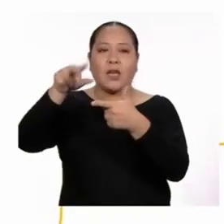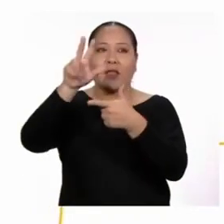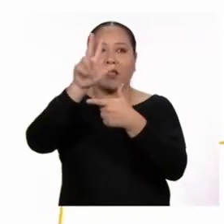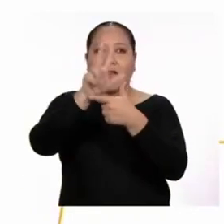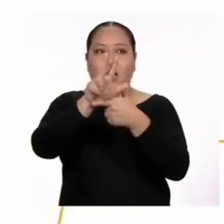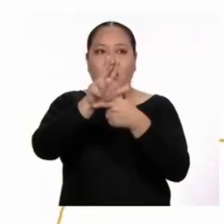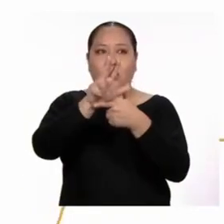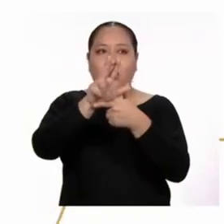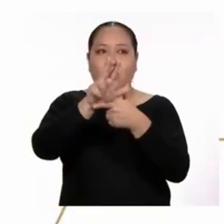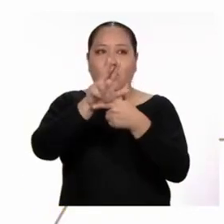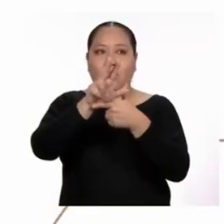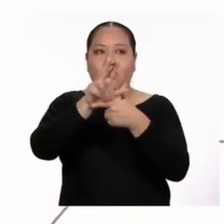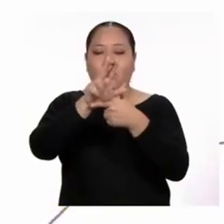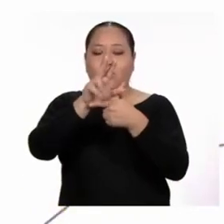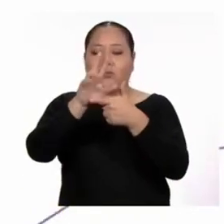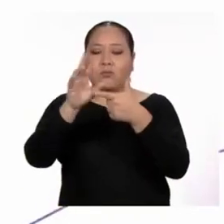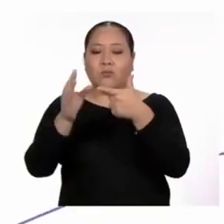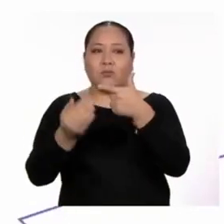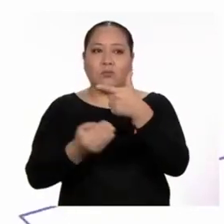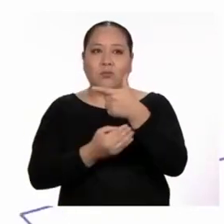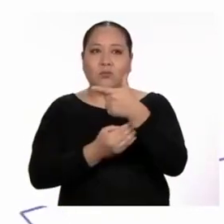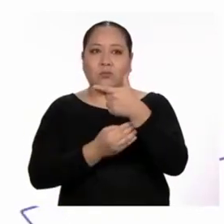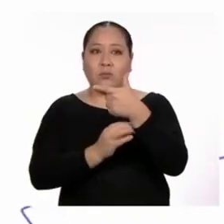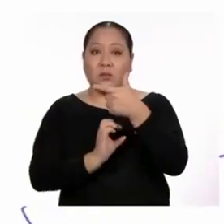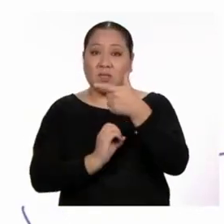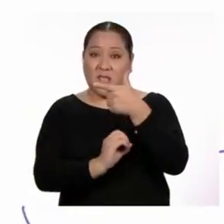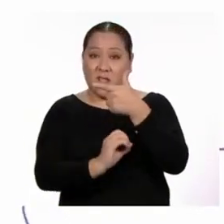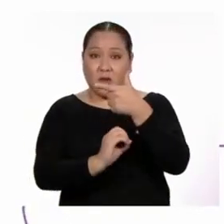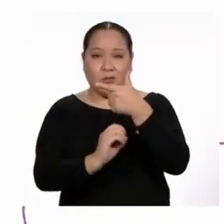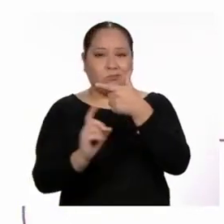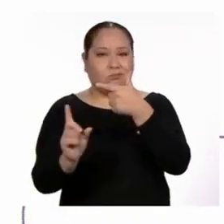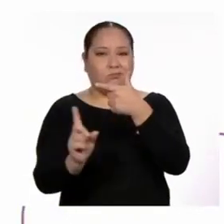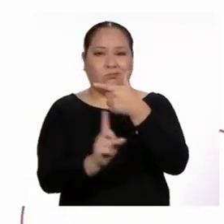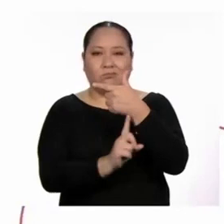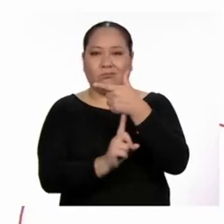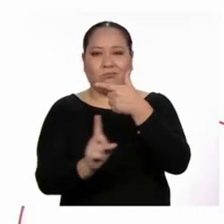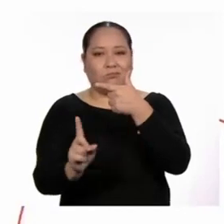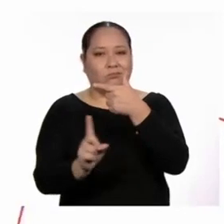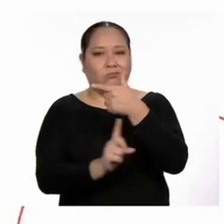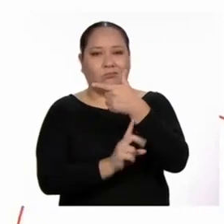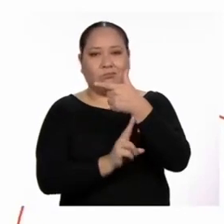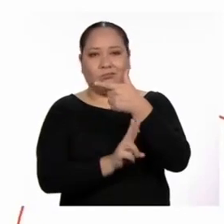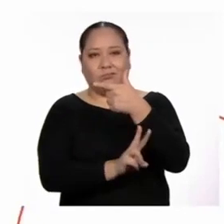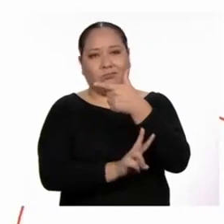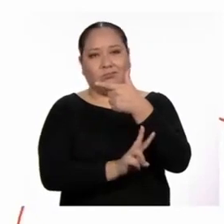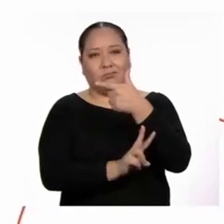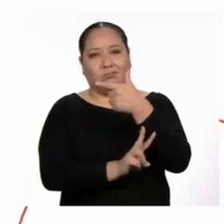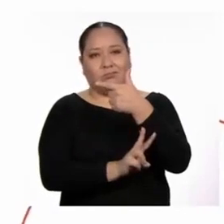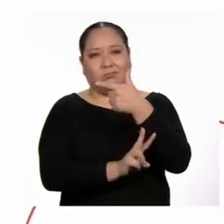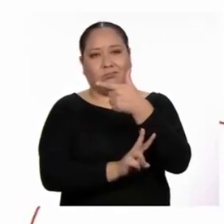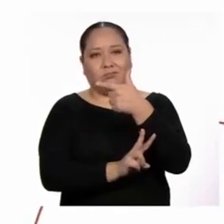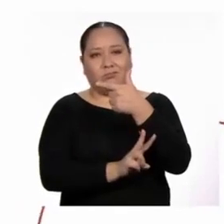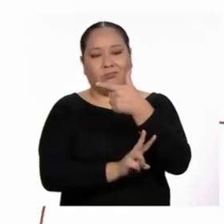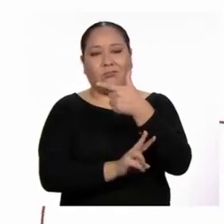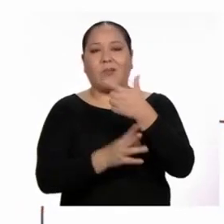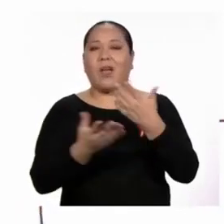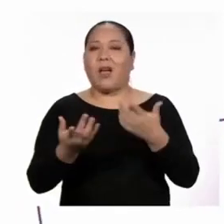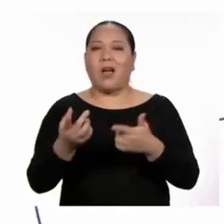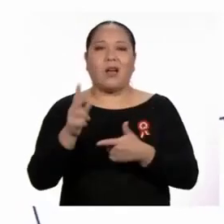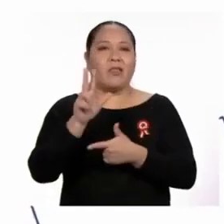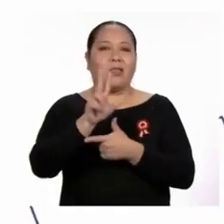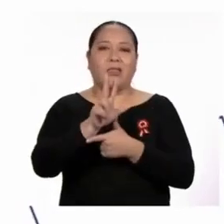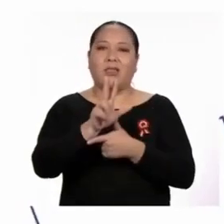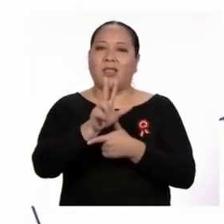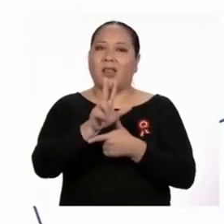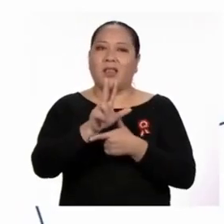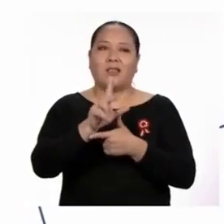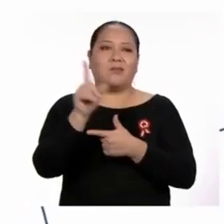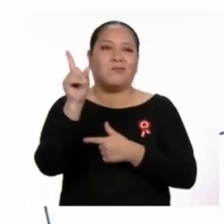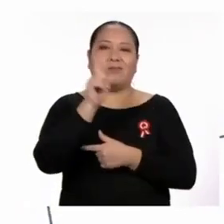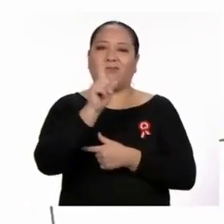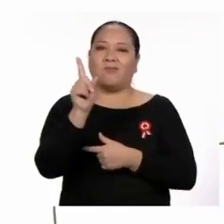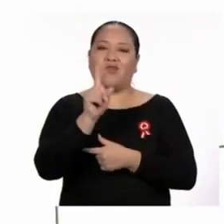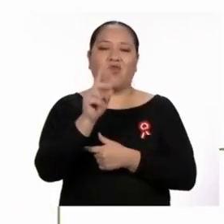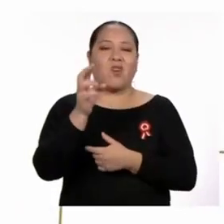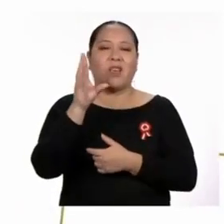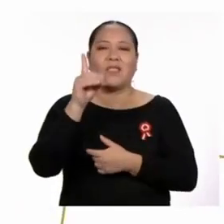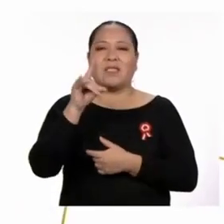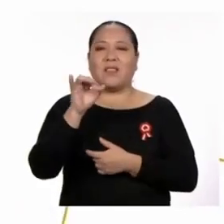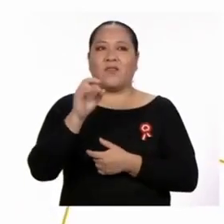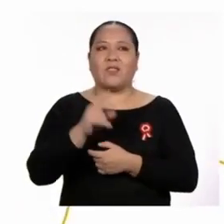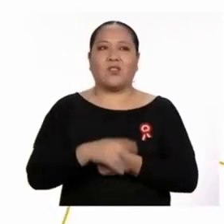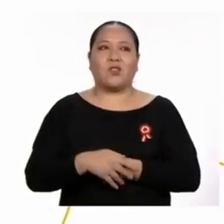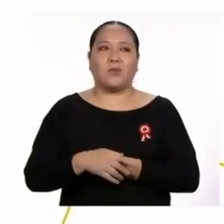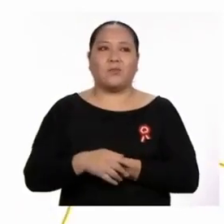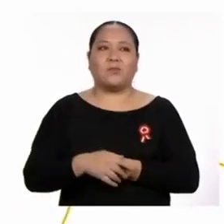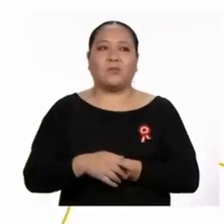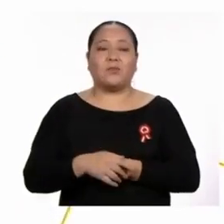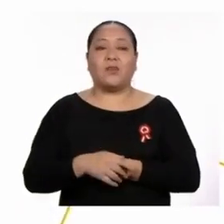¿el residuo es 0? No. Entonces 3 no es divisor. Al